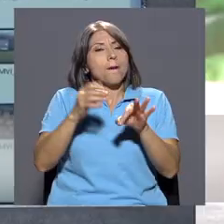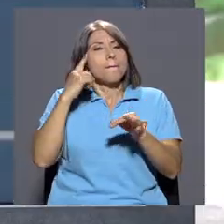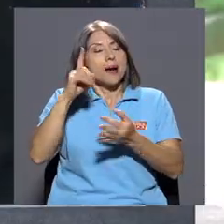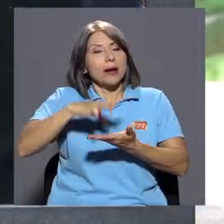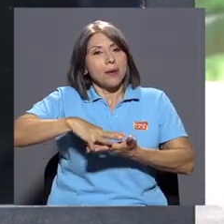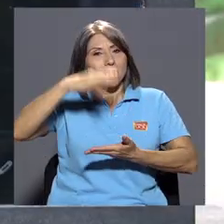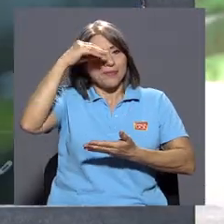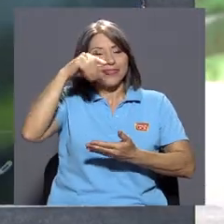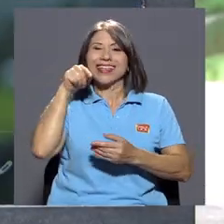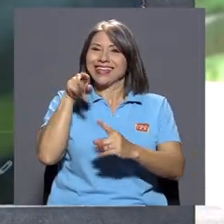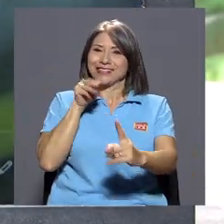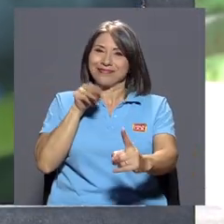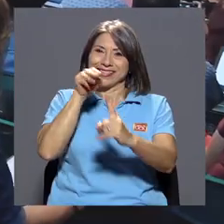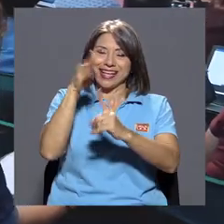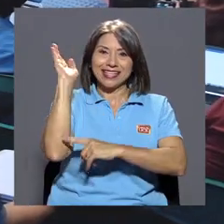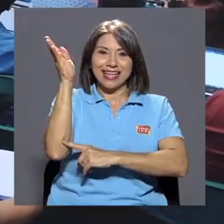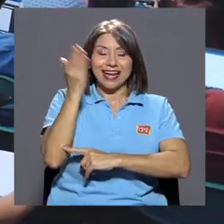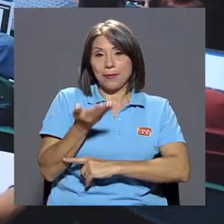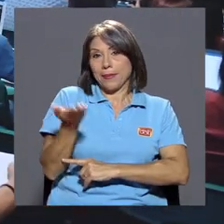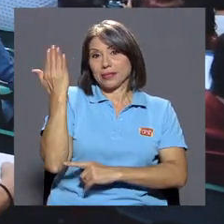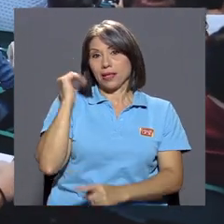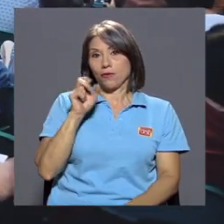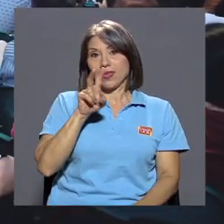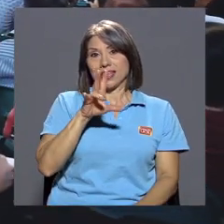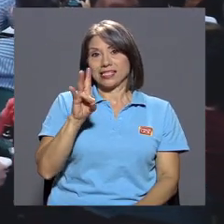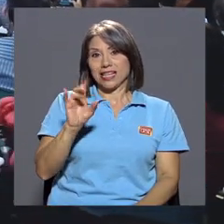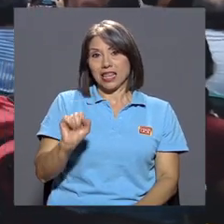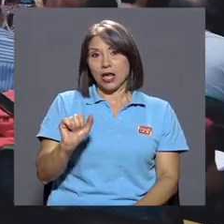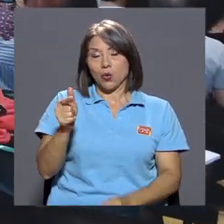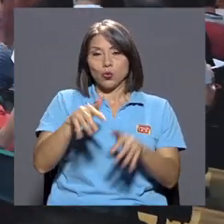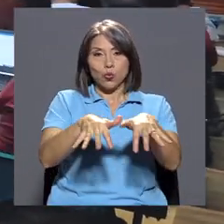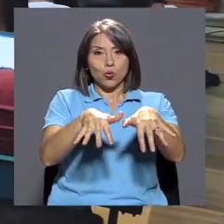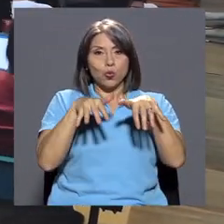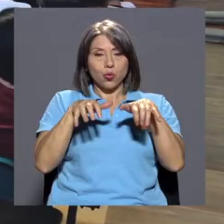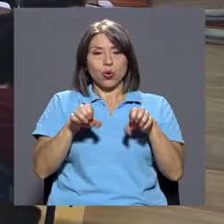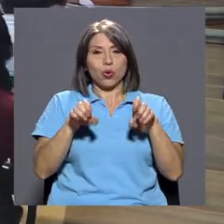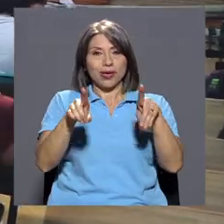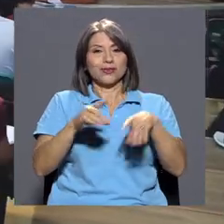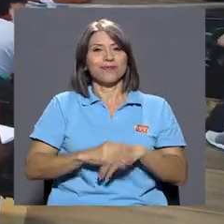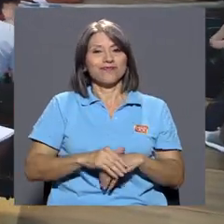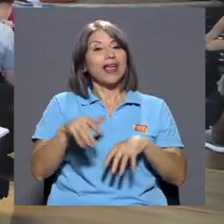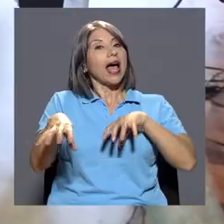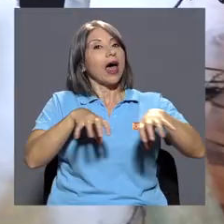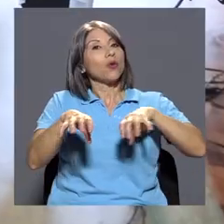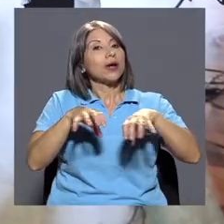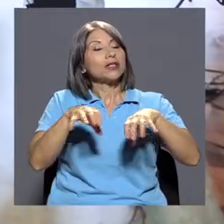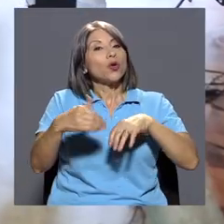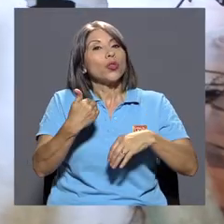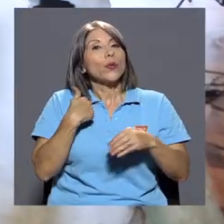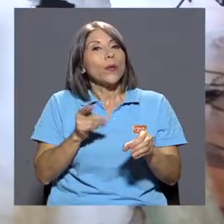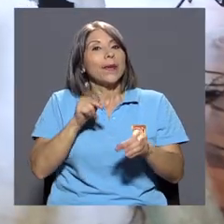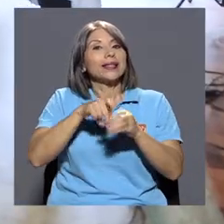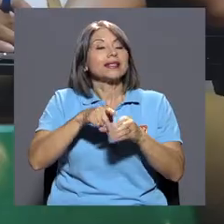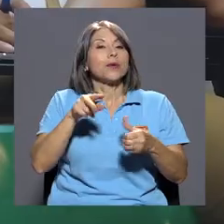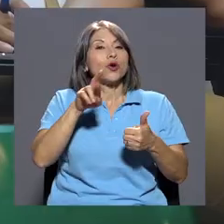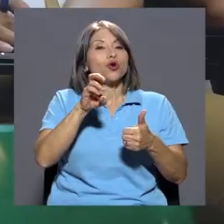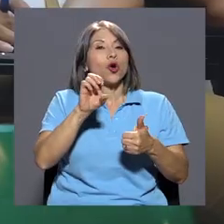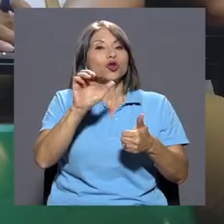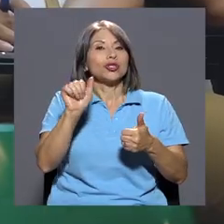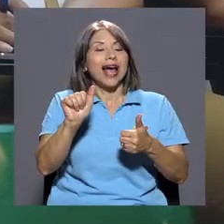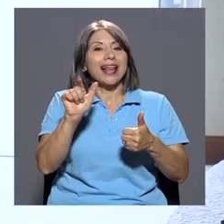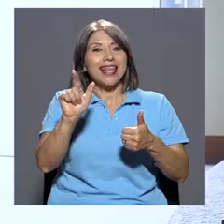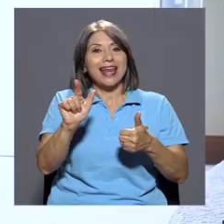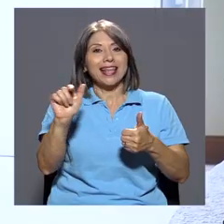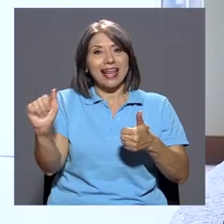fue el mensaje de la charla que se realizó el pasado 27 de agosto en el Auditorio de Educación. La actividad contó con la participación de Rosa Liarte